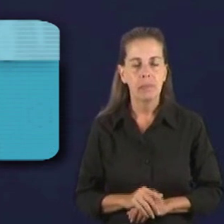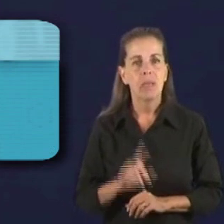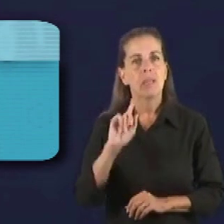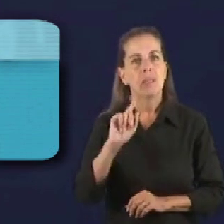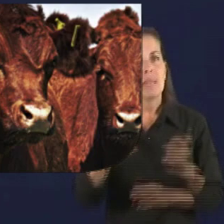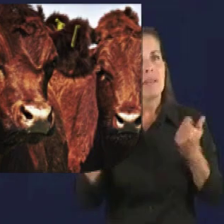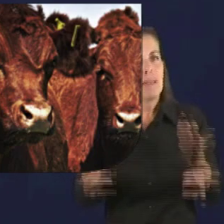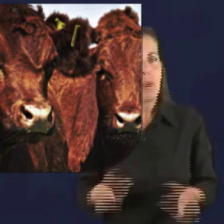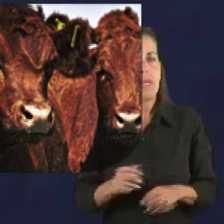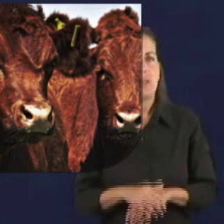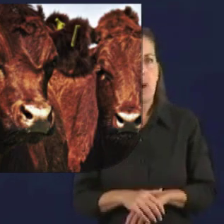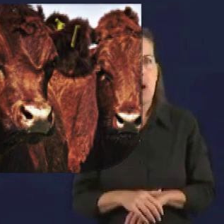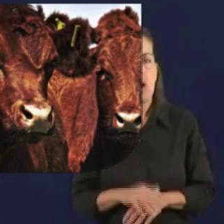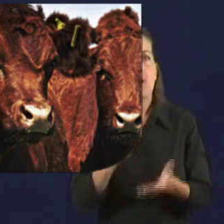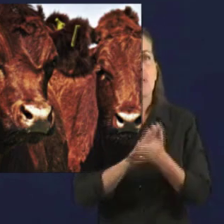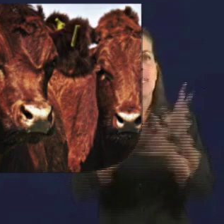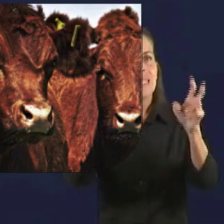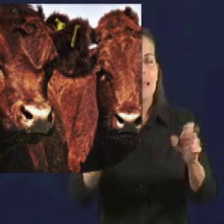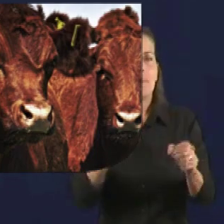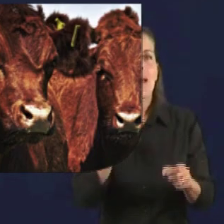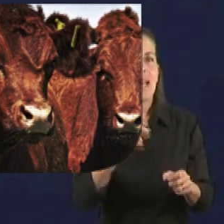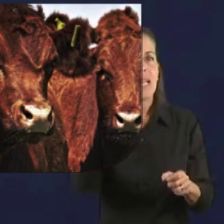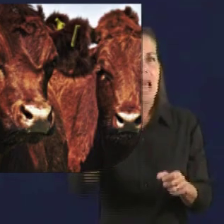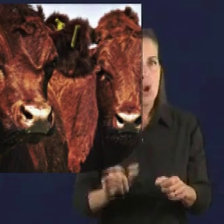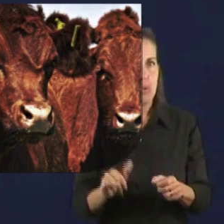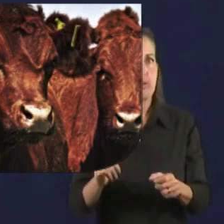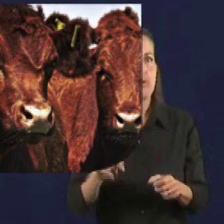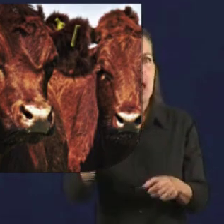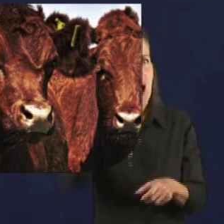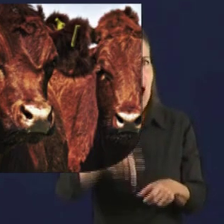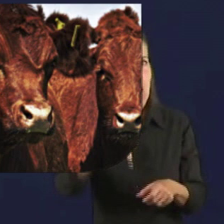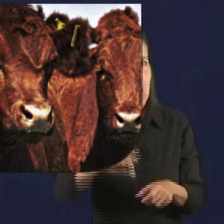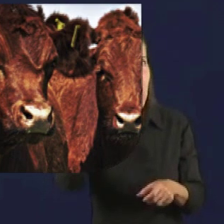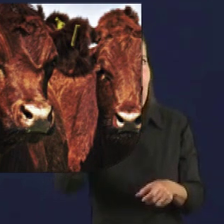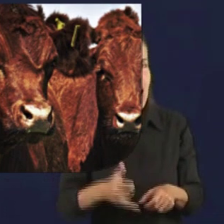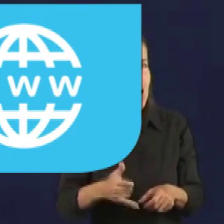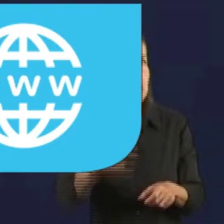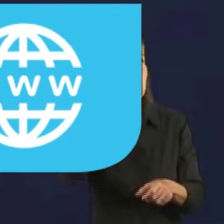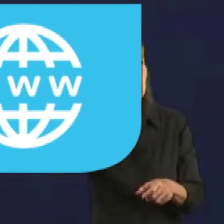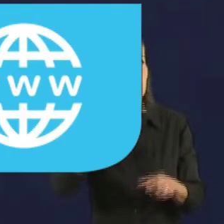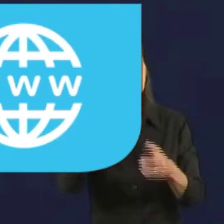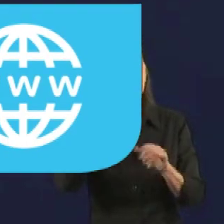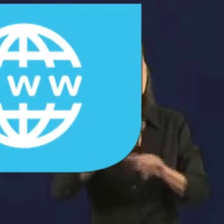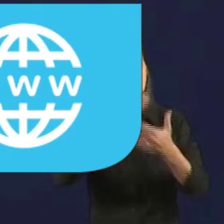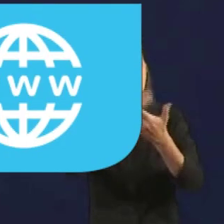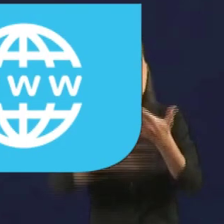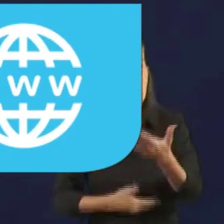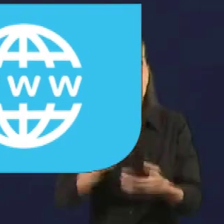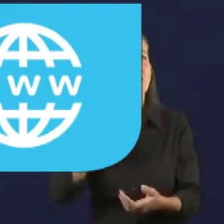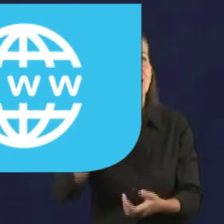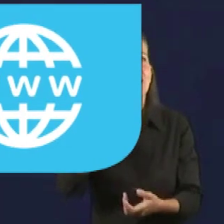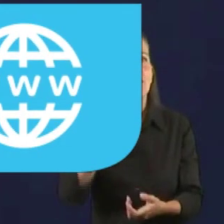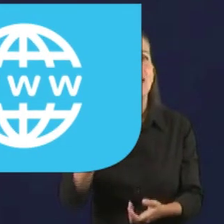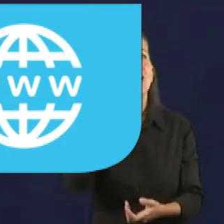Aprovecho también con respecto a la energía, a la electricidad, en este momento hay, según el último informe, 16.593